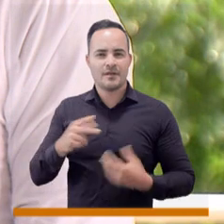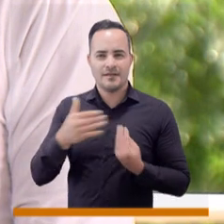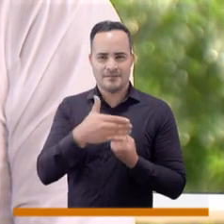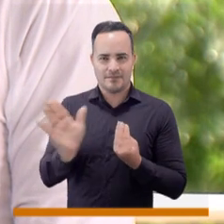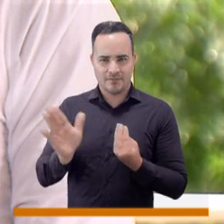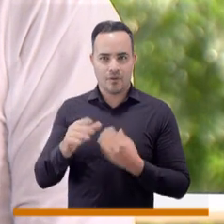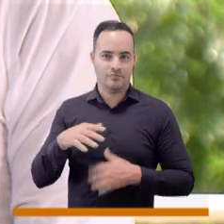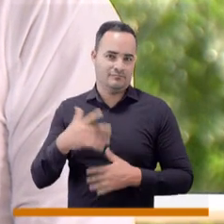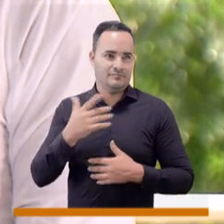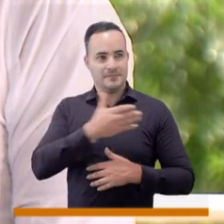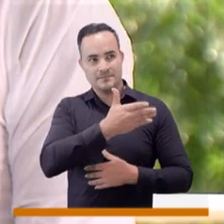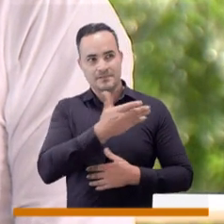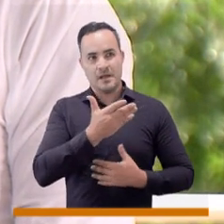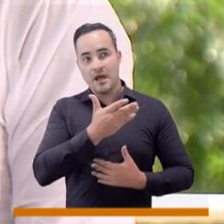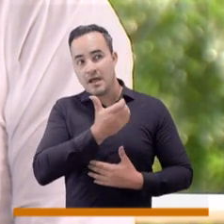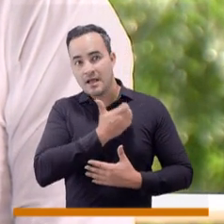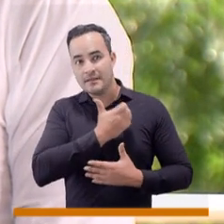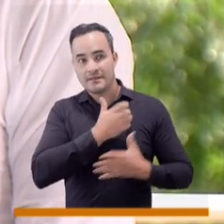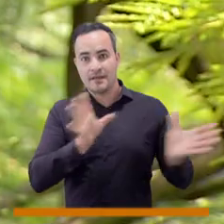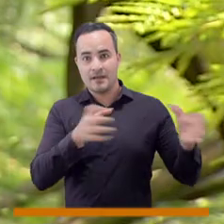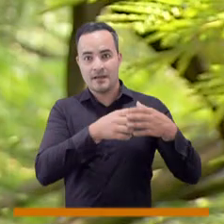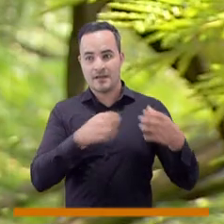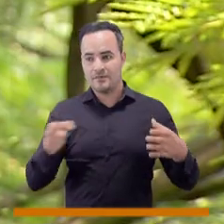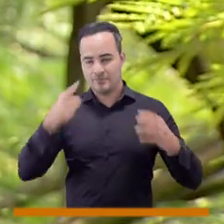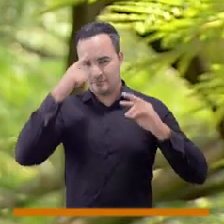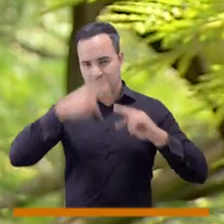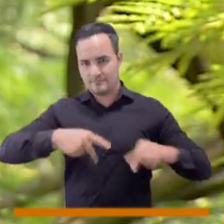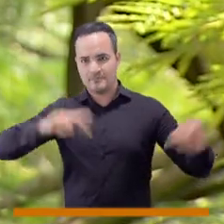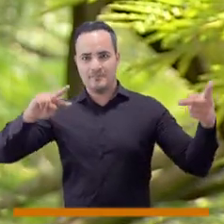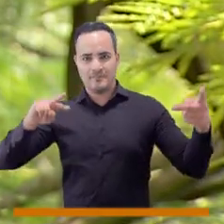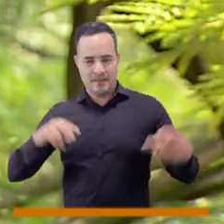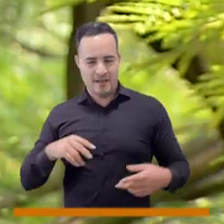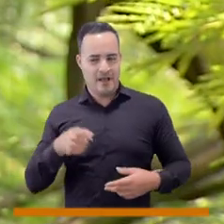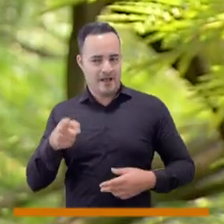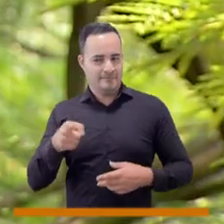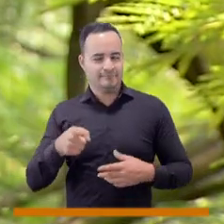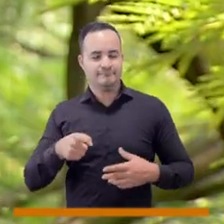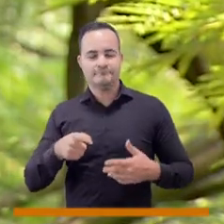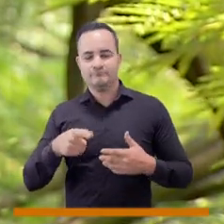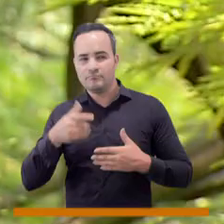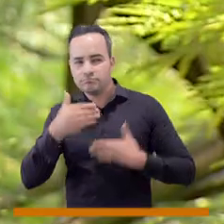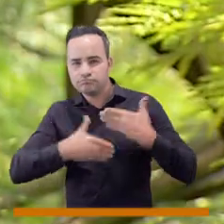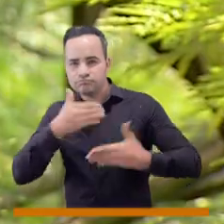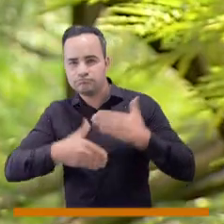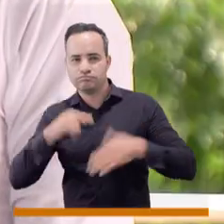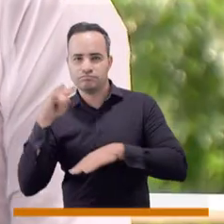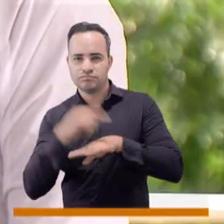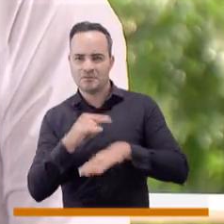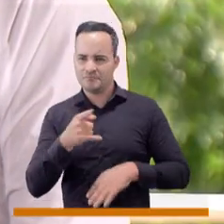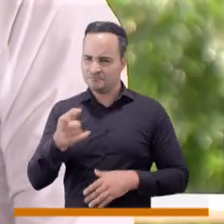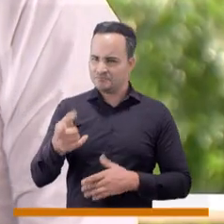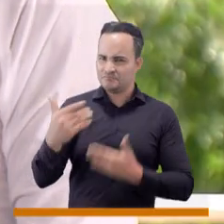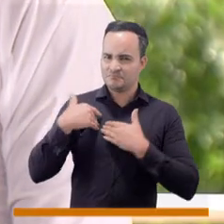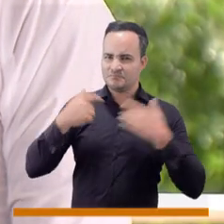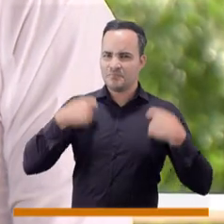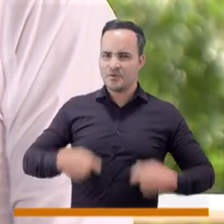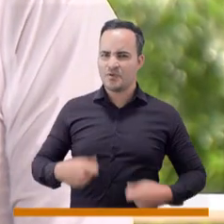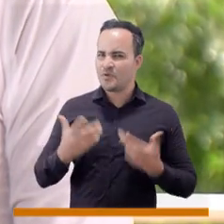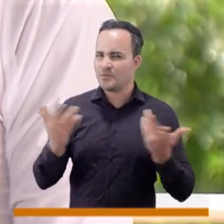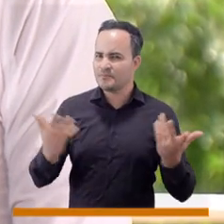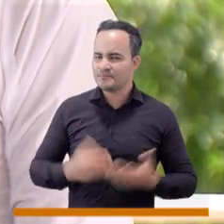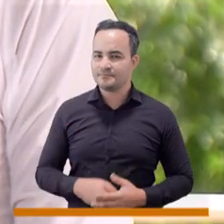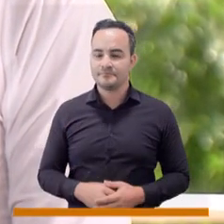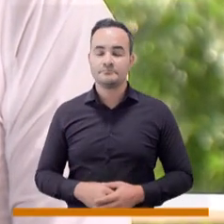de oposición en el Consejo de la Ciudad de Medellín. ¿Y eso qué responsabilidad le da a usted? Pues, Catherine, asumir